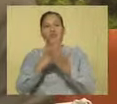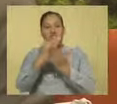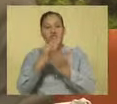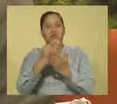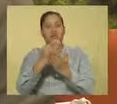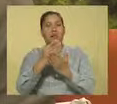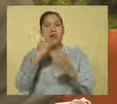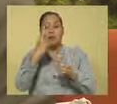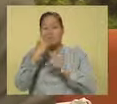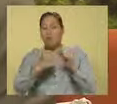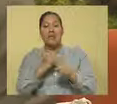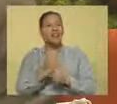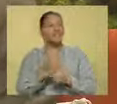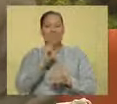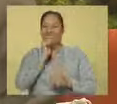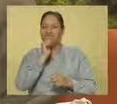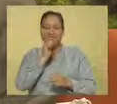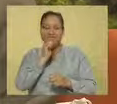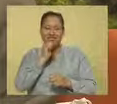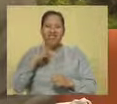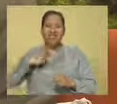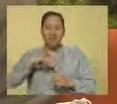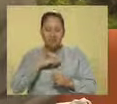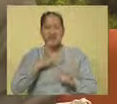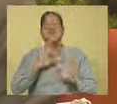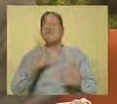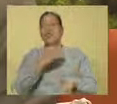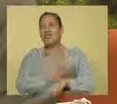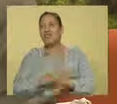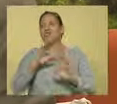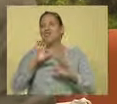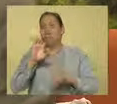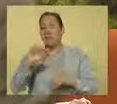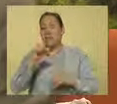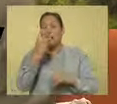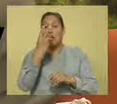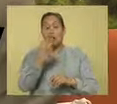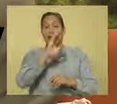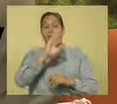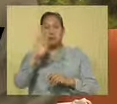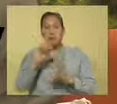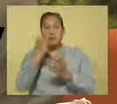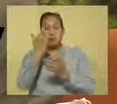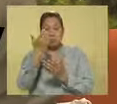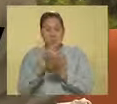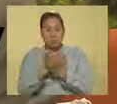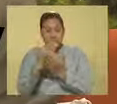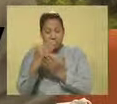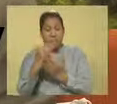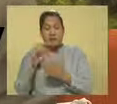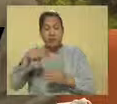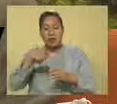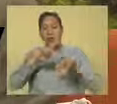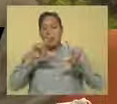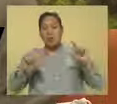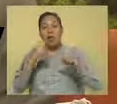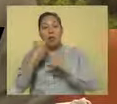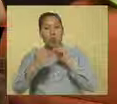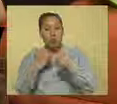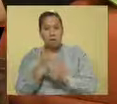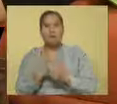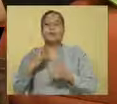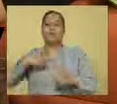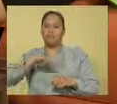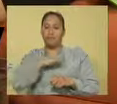ya nosotros hemos hecho una corrección de que para alcanzar el 3% de crecimiento en todo el año, pues